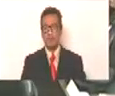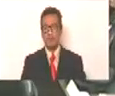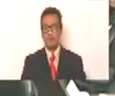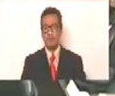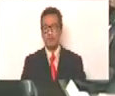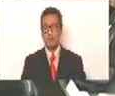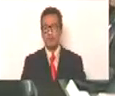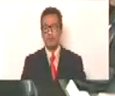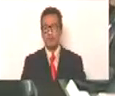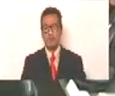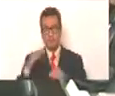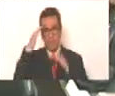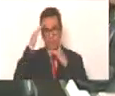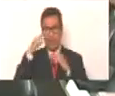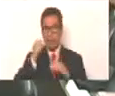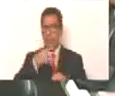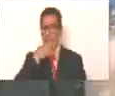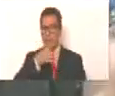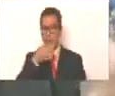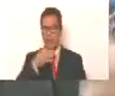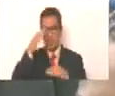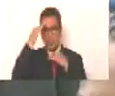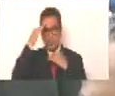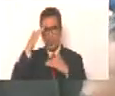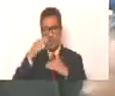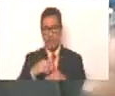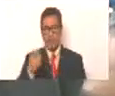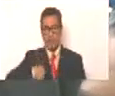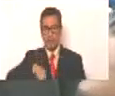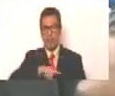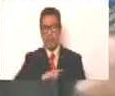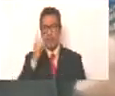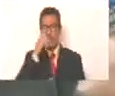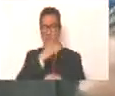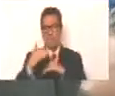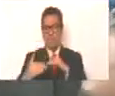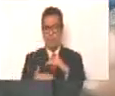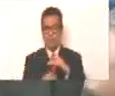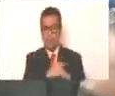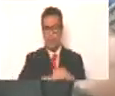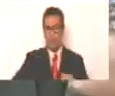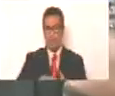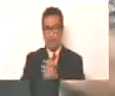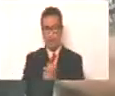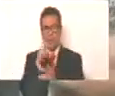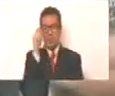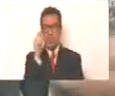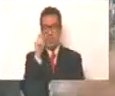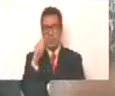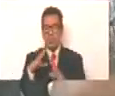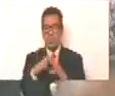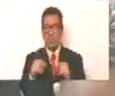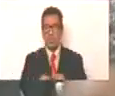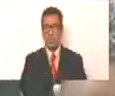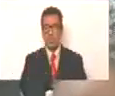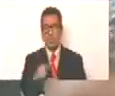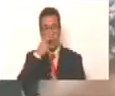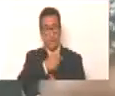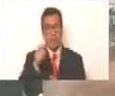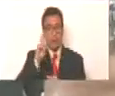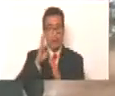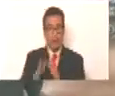Saludos, buenas tardes. Saludos a nuestro primer vicepresidente, colegas diputados, diputadas, pueblo venezolano, en especial